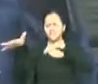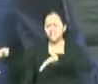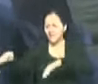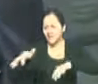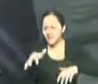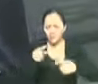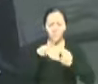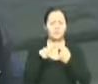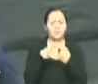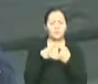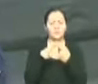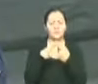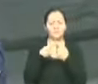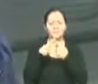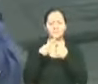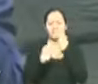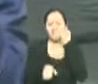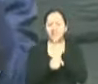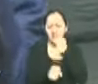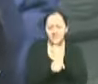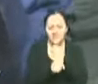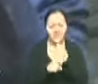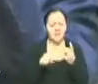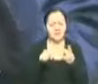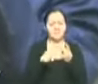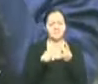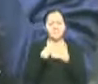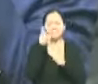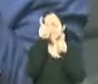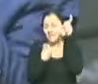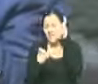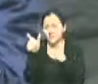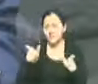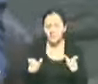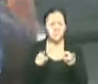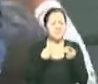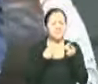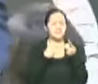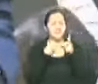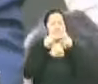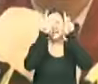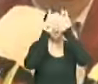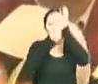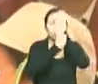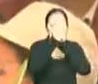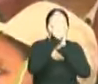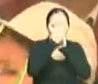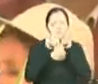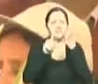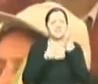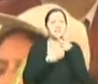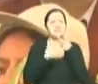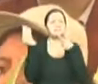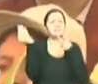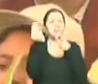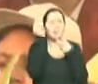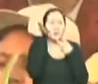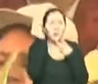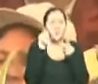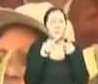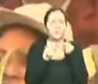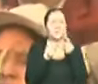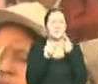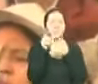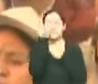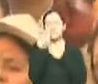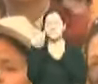agricultores, nuestros obreros, nuestros trabajadores, nuestros emprendedores, nuestros jóvenes, gente